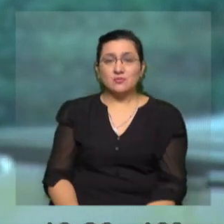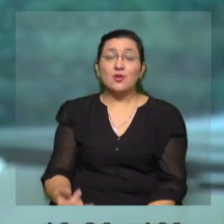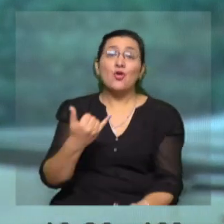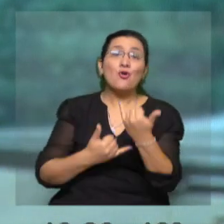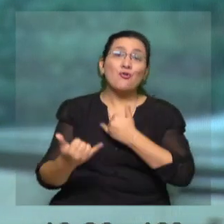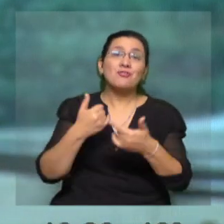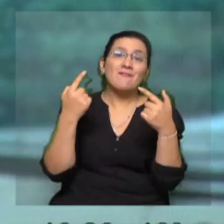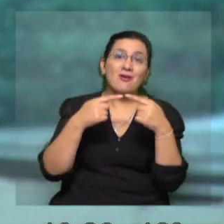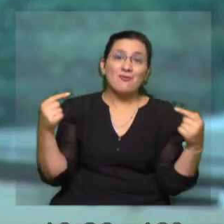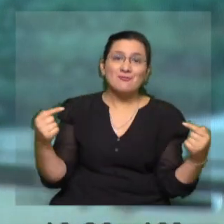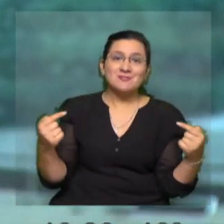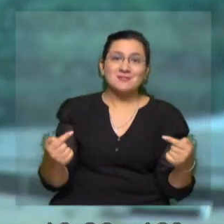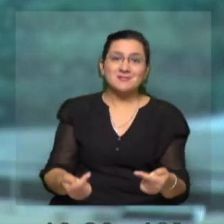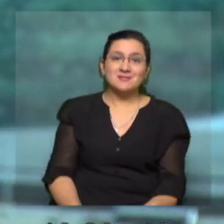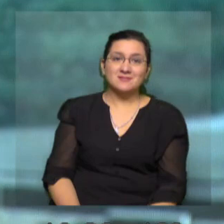contaba cosas,